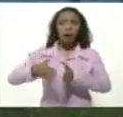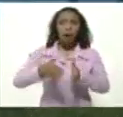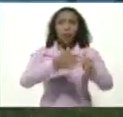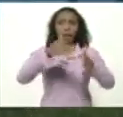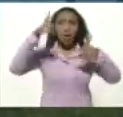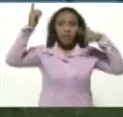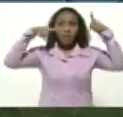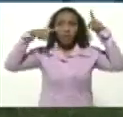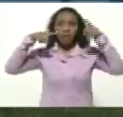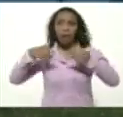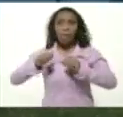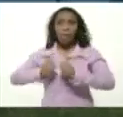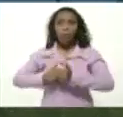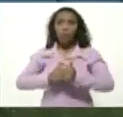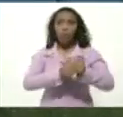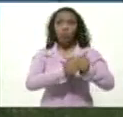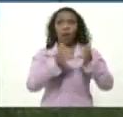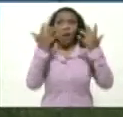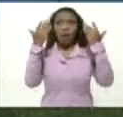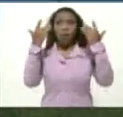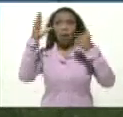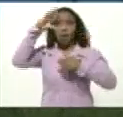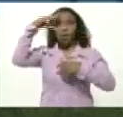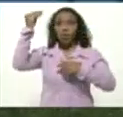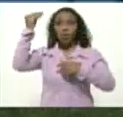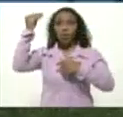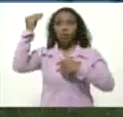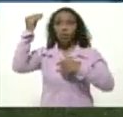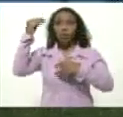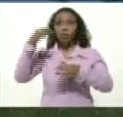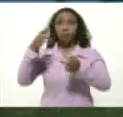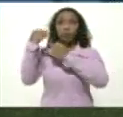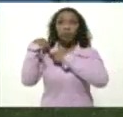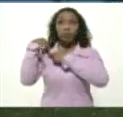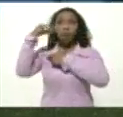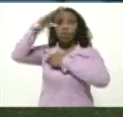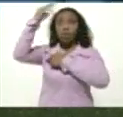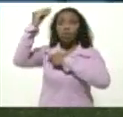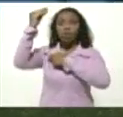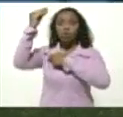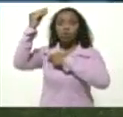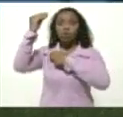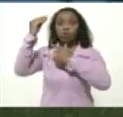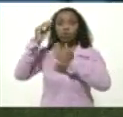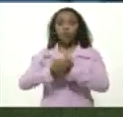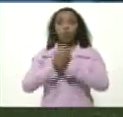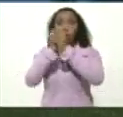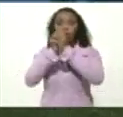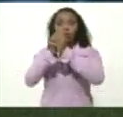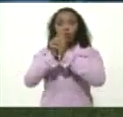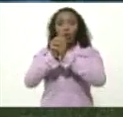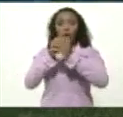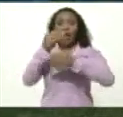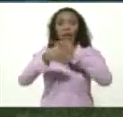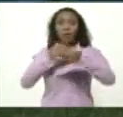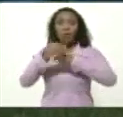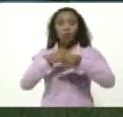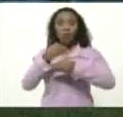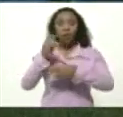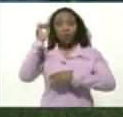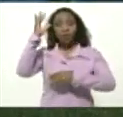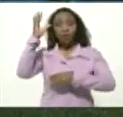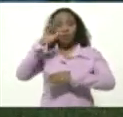andando en manos de Dios, encomendados en Dios Padre Todo Creador, Creador del cielo y de la tierra, en